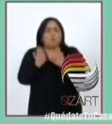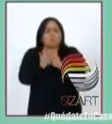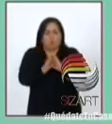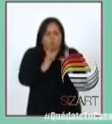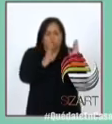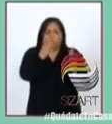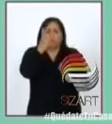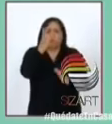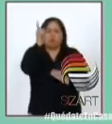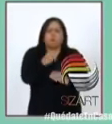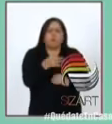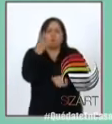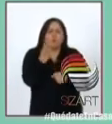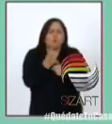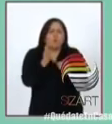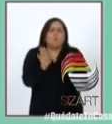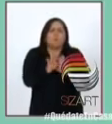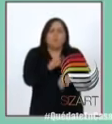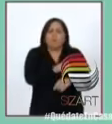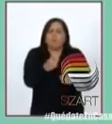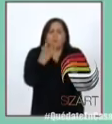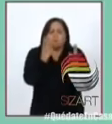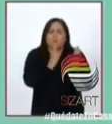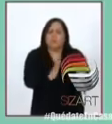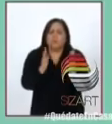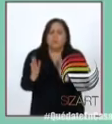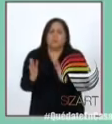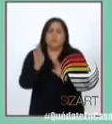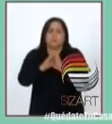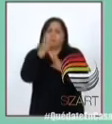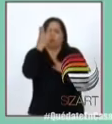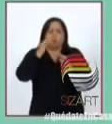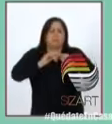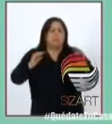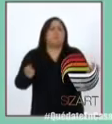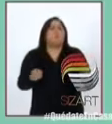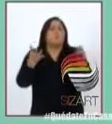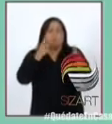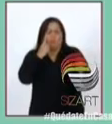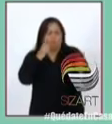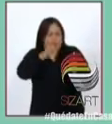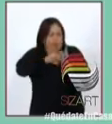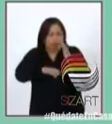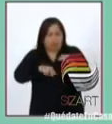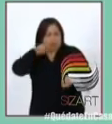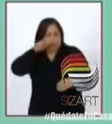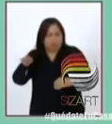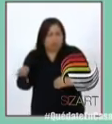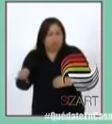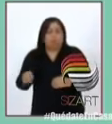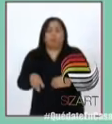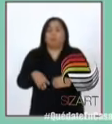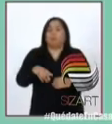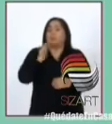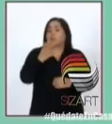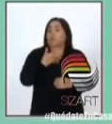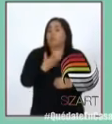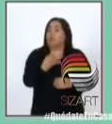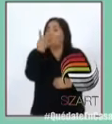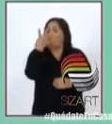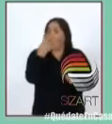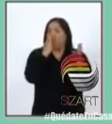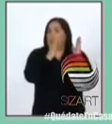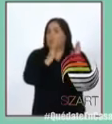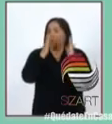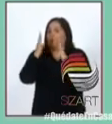pedazo de 3 cuartos y cuántos de esos caben en los 3 metros. Como podrás observar, caben 4 pedazos